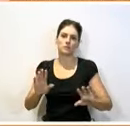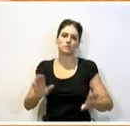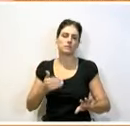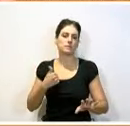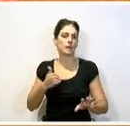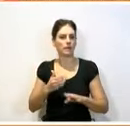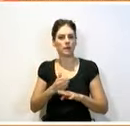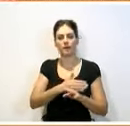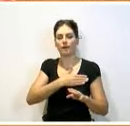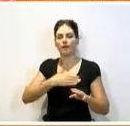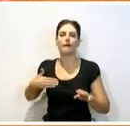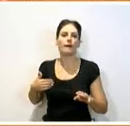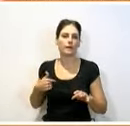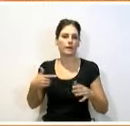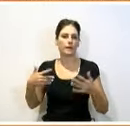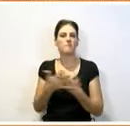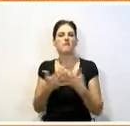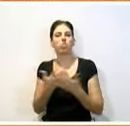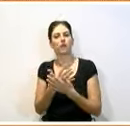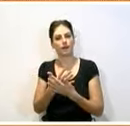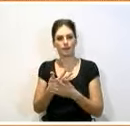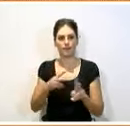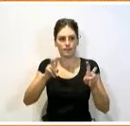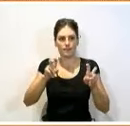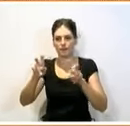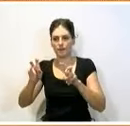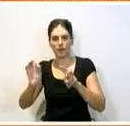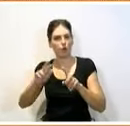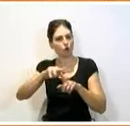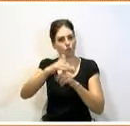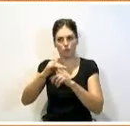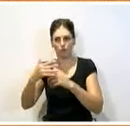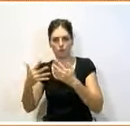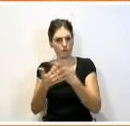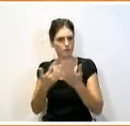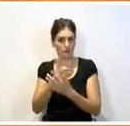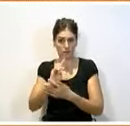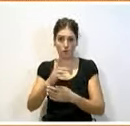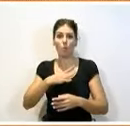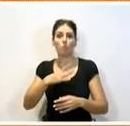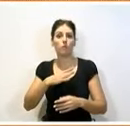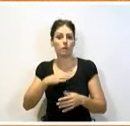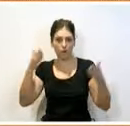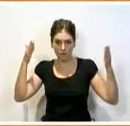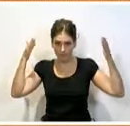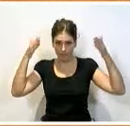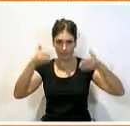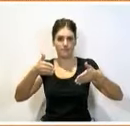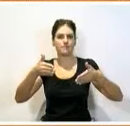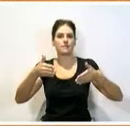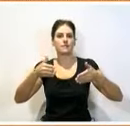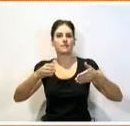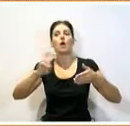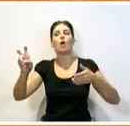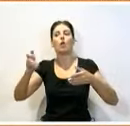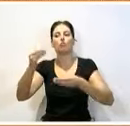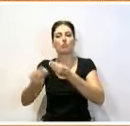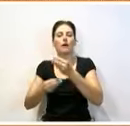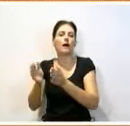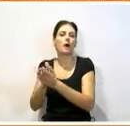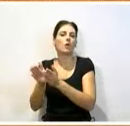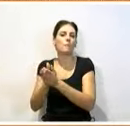antemano que no me mezclen con determinadas actuaciones y que usted, por favor, céntrese, no haga como otros de sus compañeros de